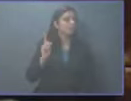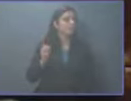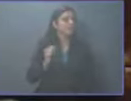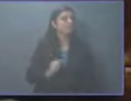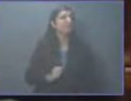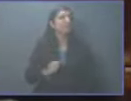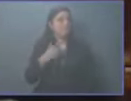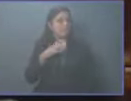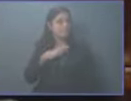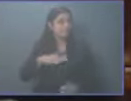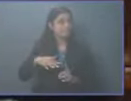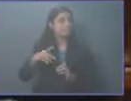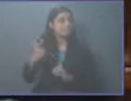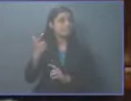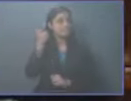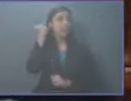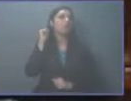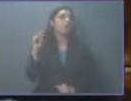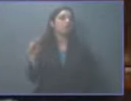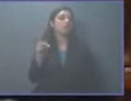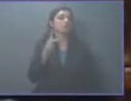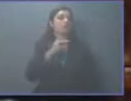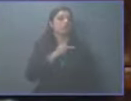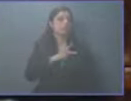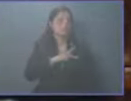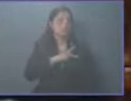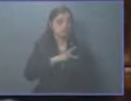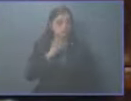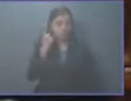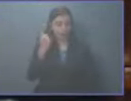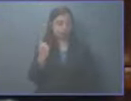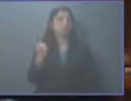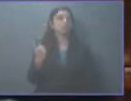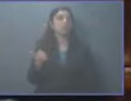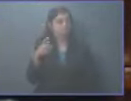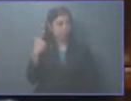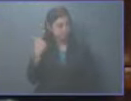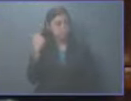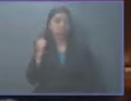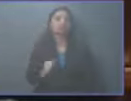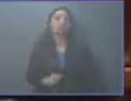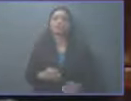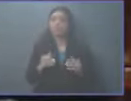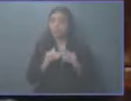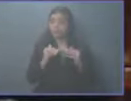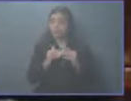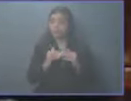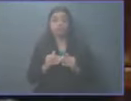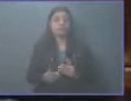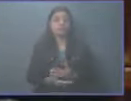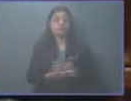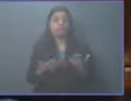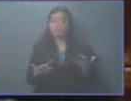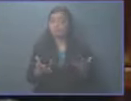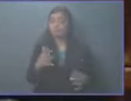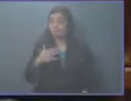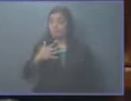la situación personal del propio comisionado. Creo también de